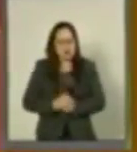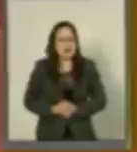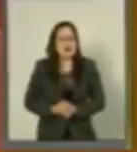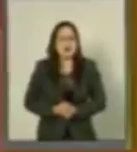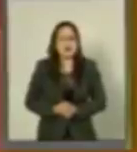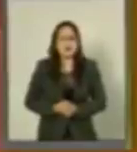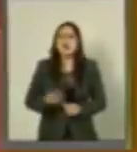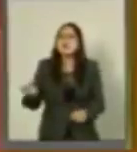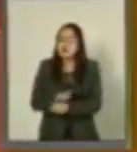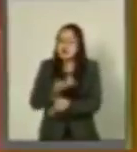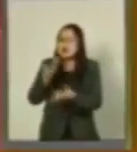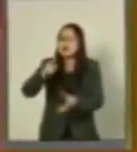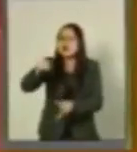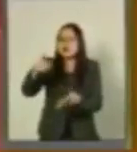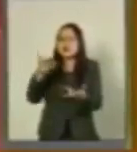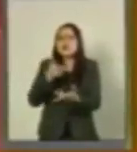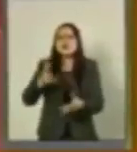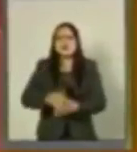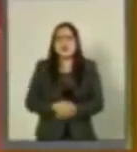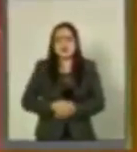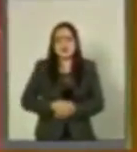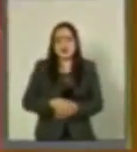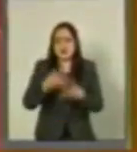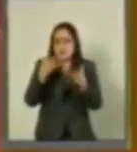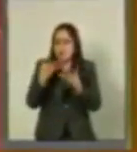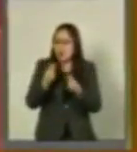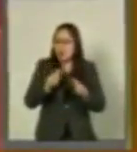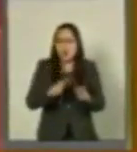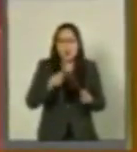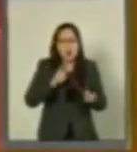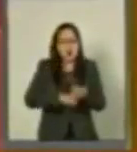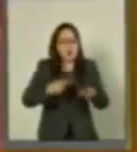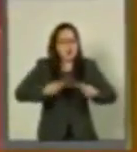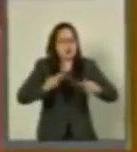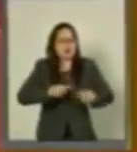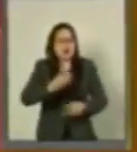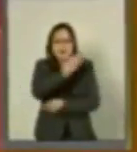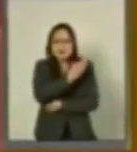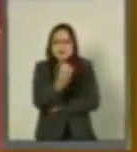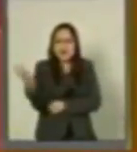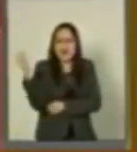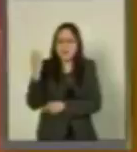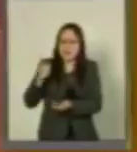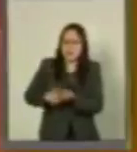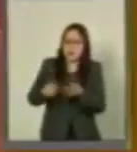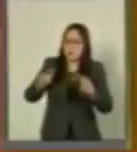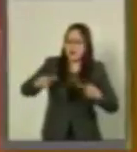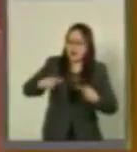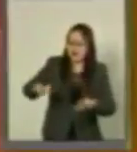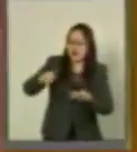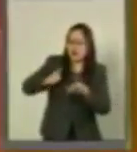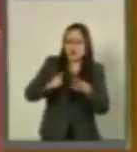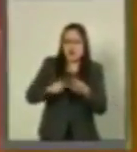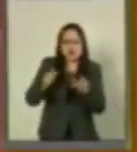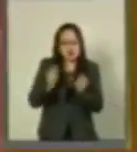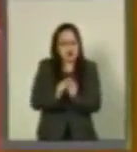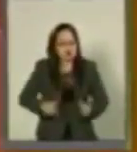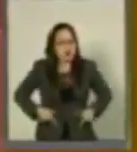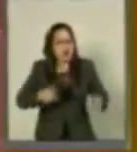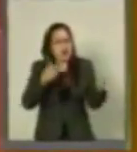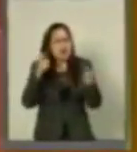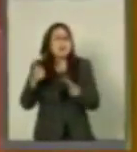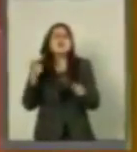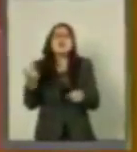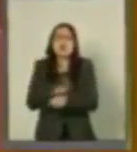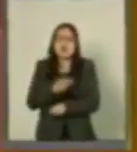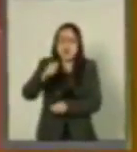¿Qué se va a hacer con tantos campesinos, civiles, armados,